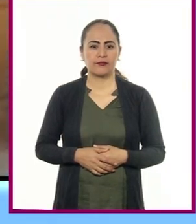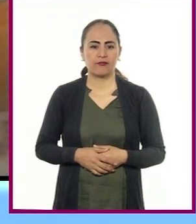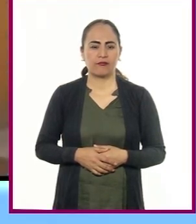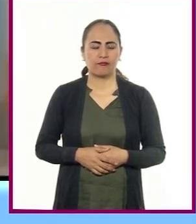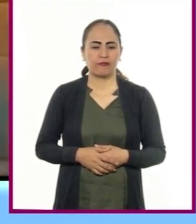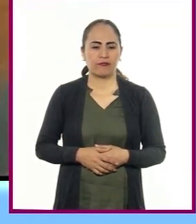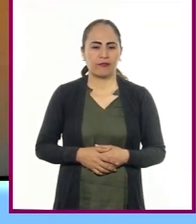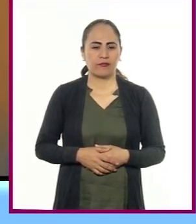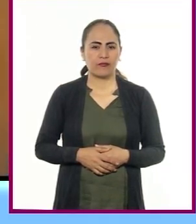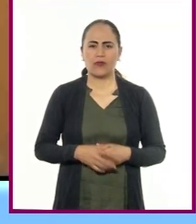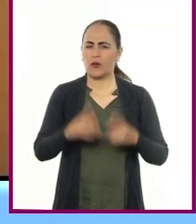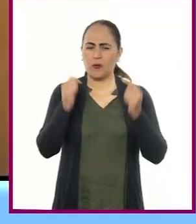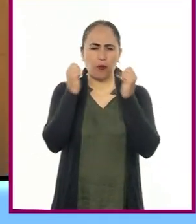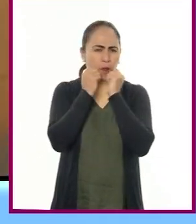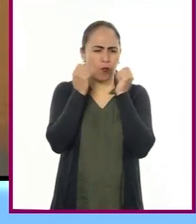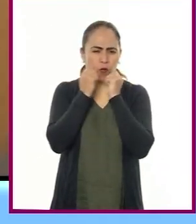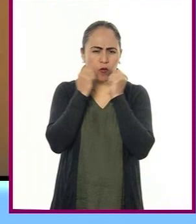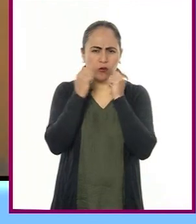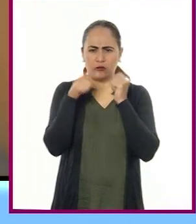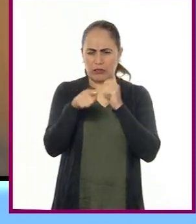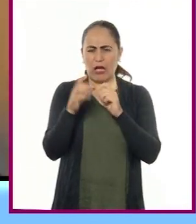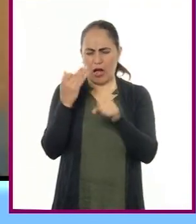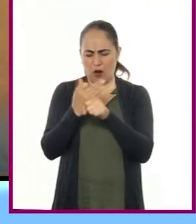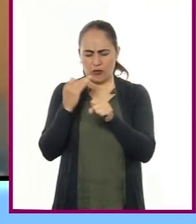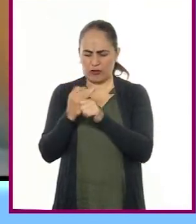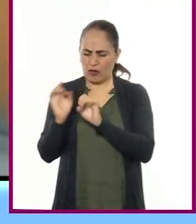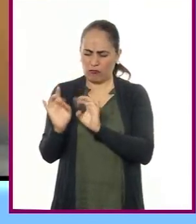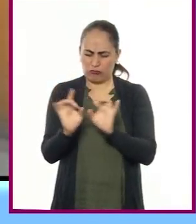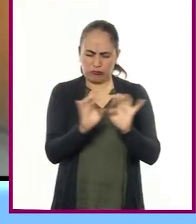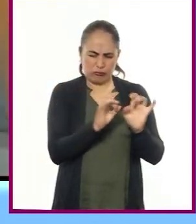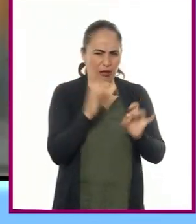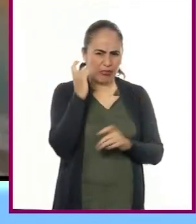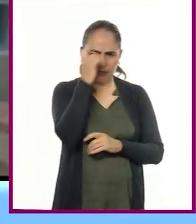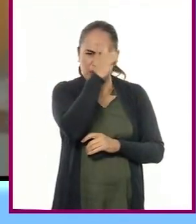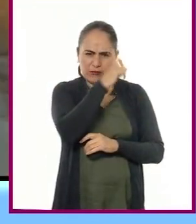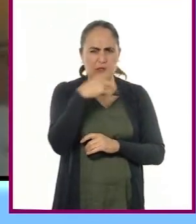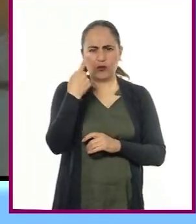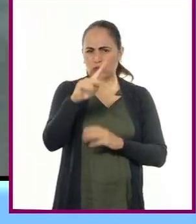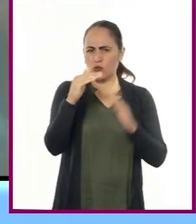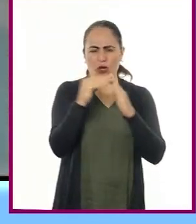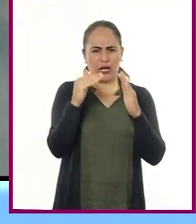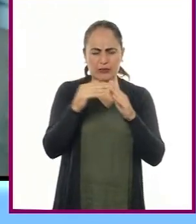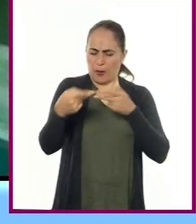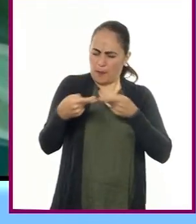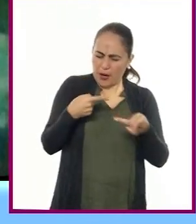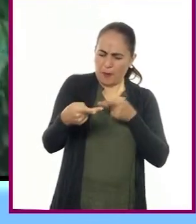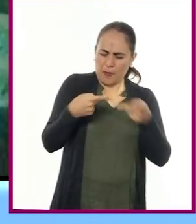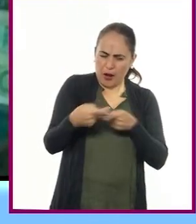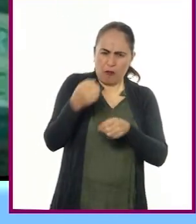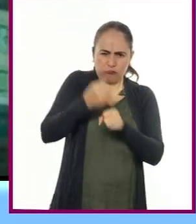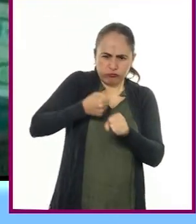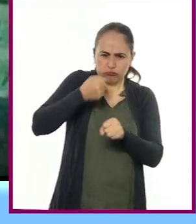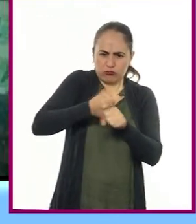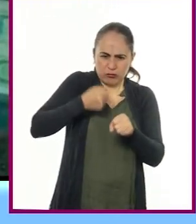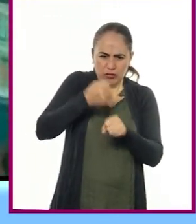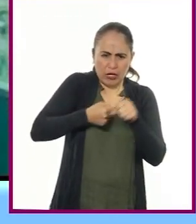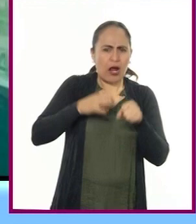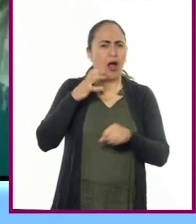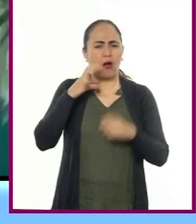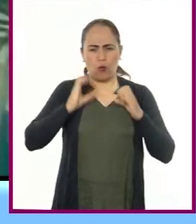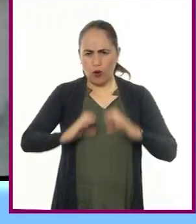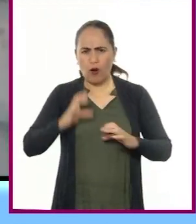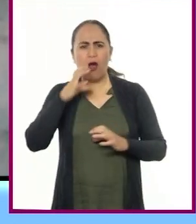A pesar de las circunstancias en las que estamos, él sigue preparándose en casa realizando actividades, como un calentamiento